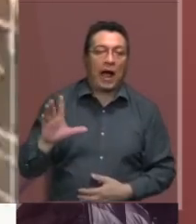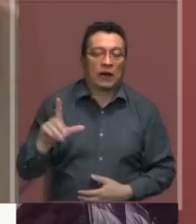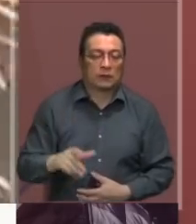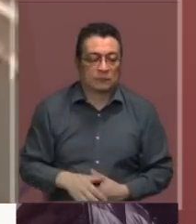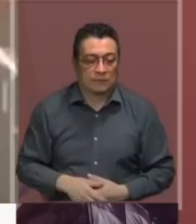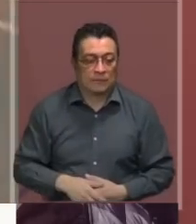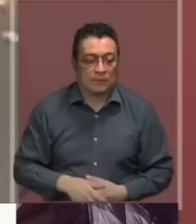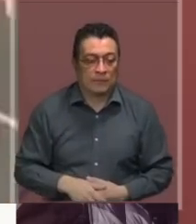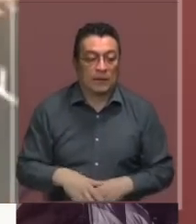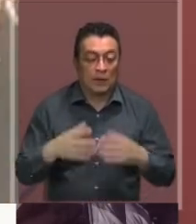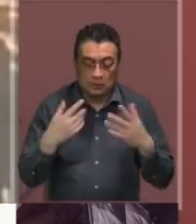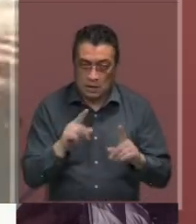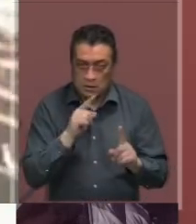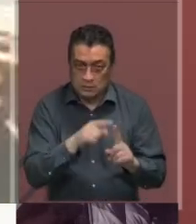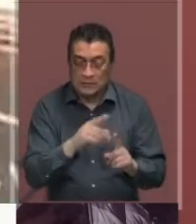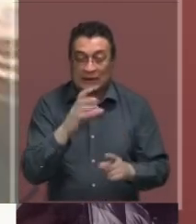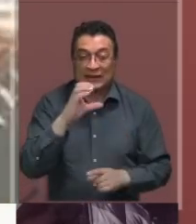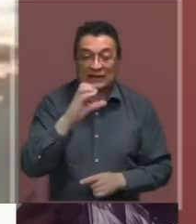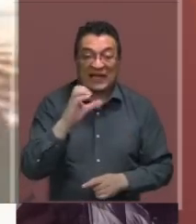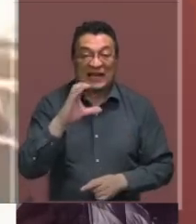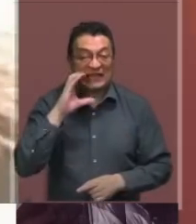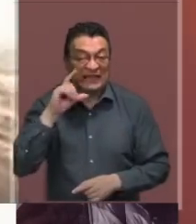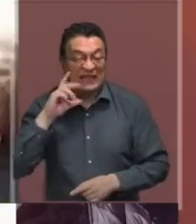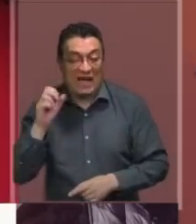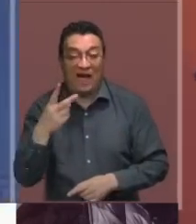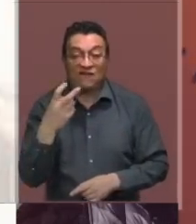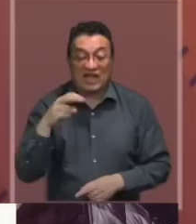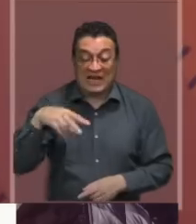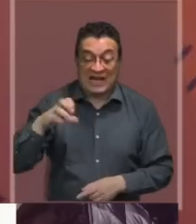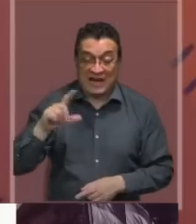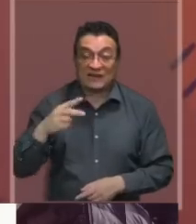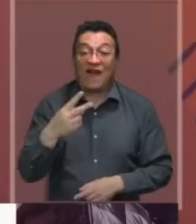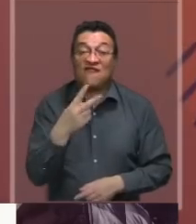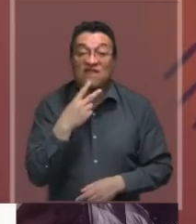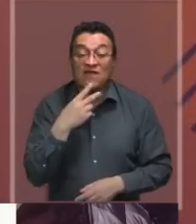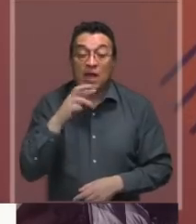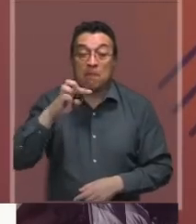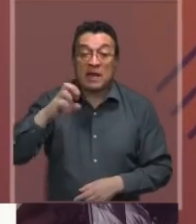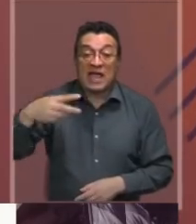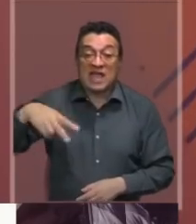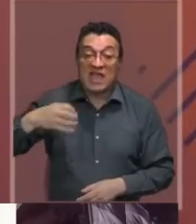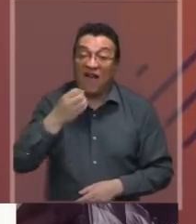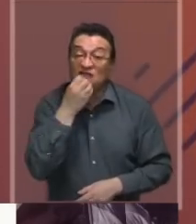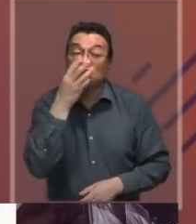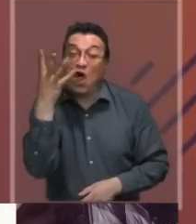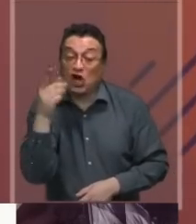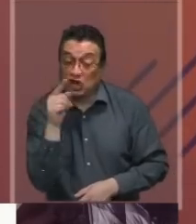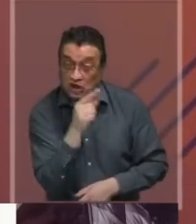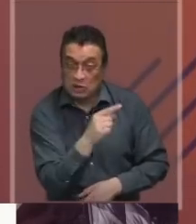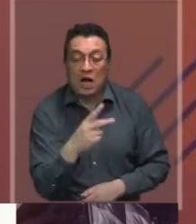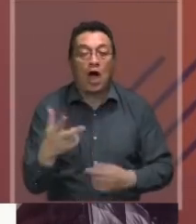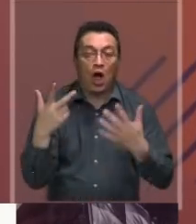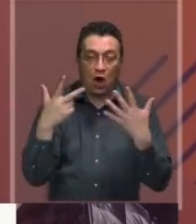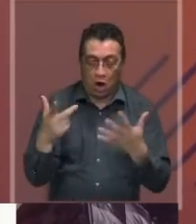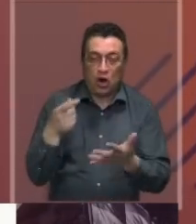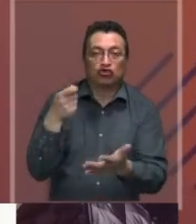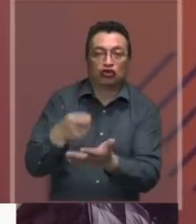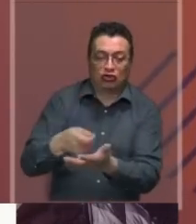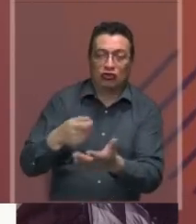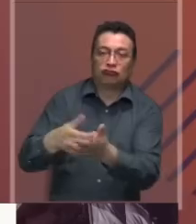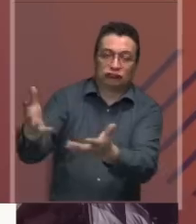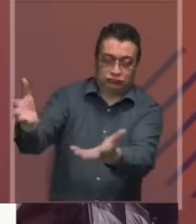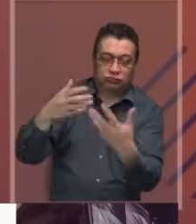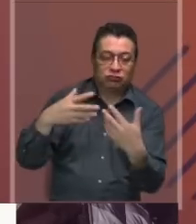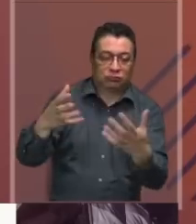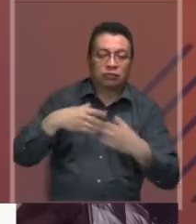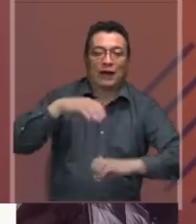Se determinó que Cecilia Venegas Rodríguez, que vivía en Peñaflor, había realizado al menos 8 importaciones de